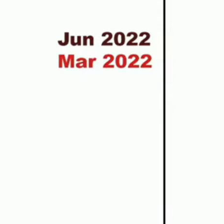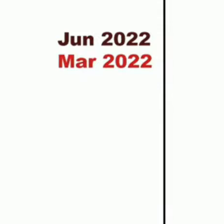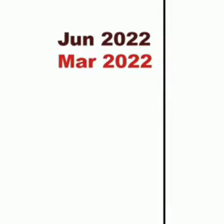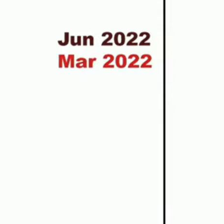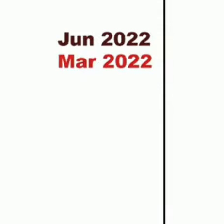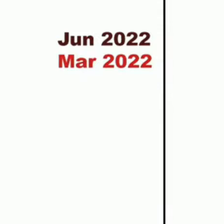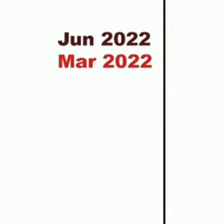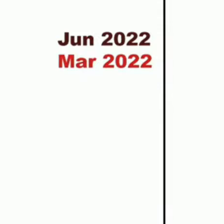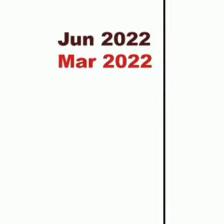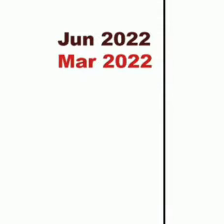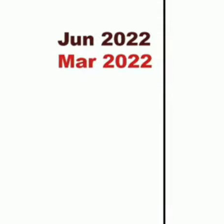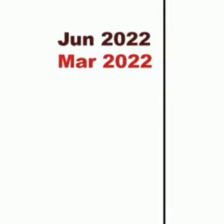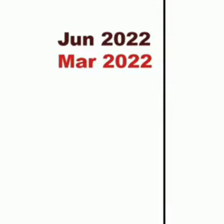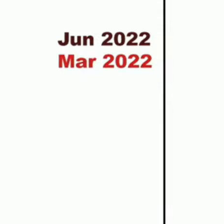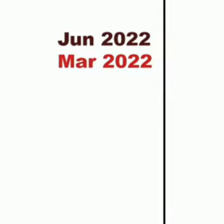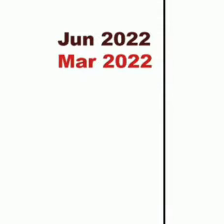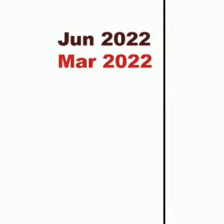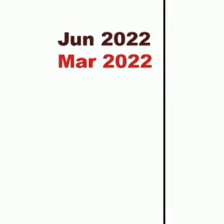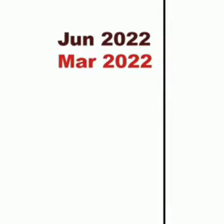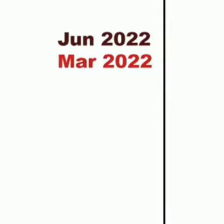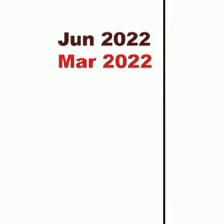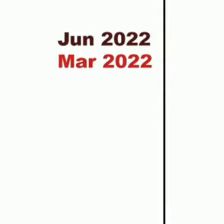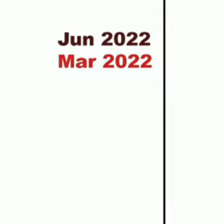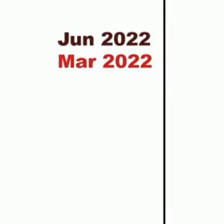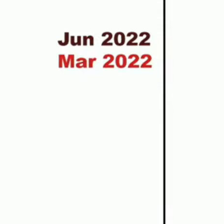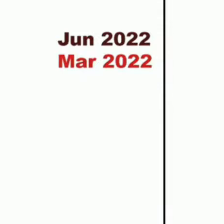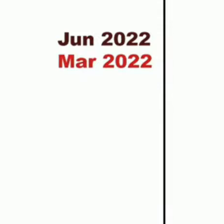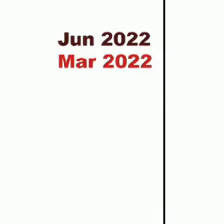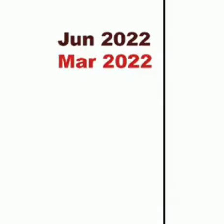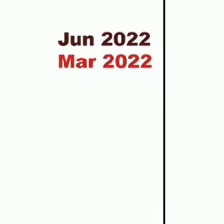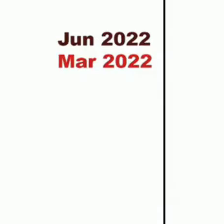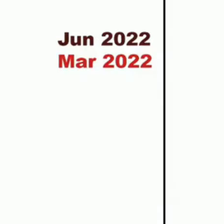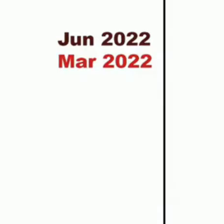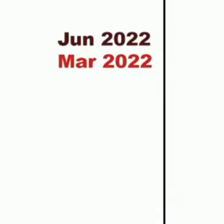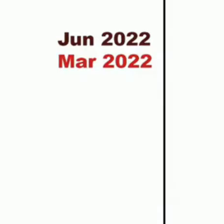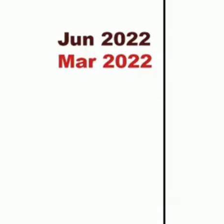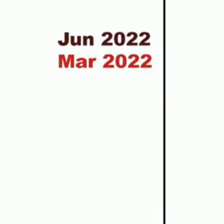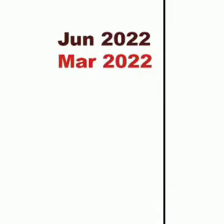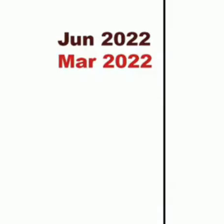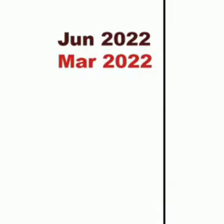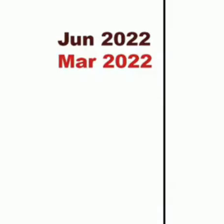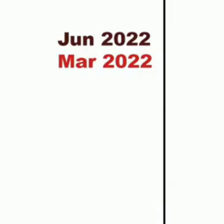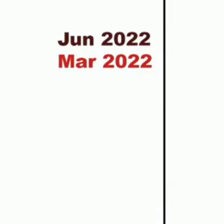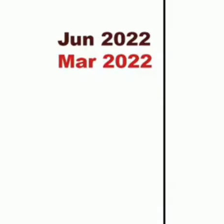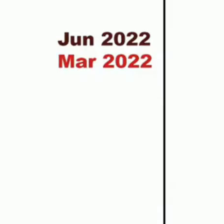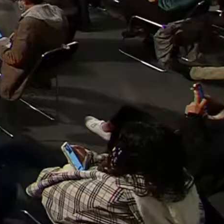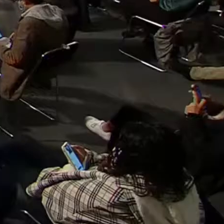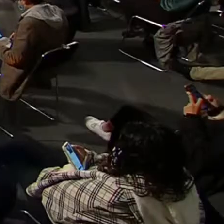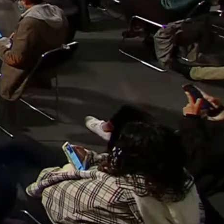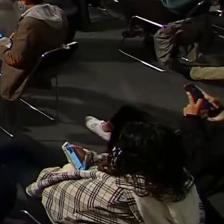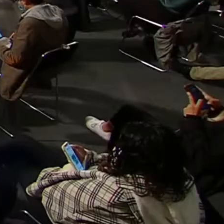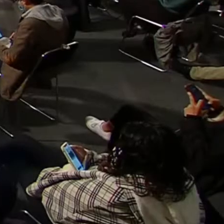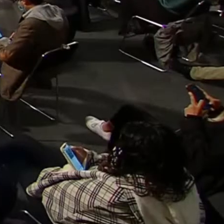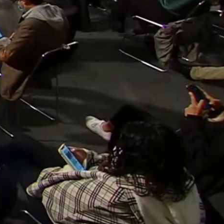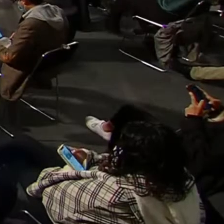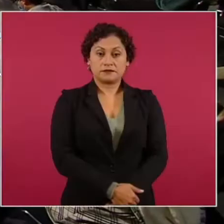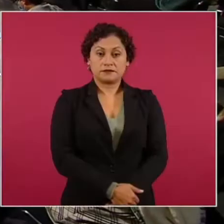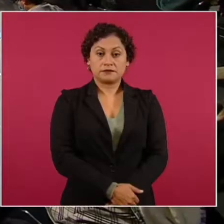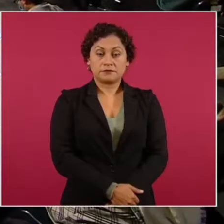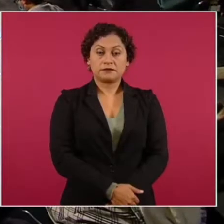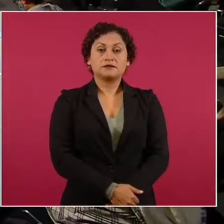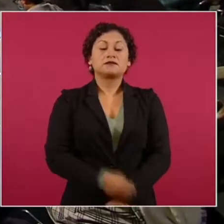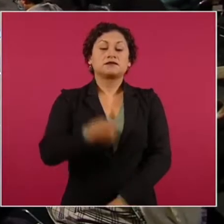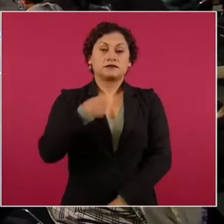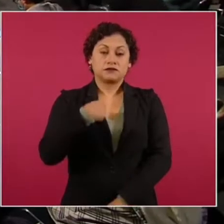pues todavía hay. Yo hago un llamado respetuosísimo a las